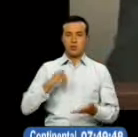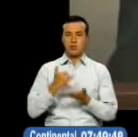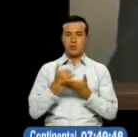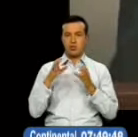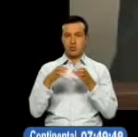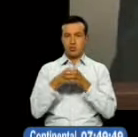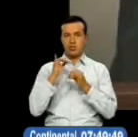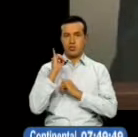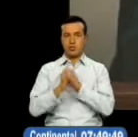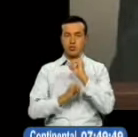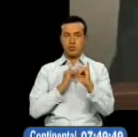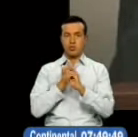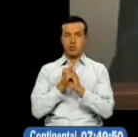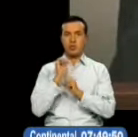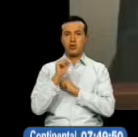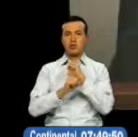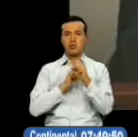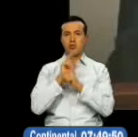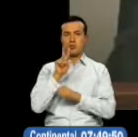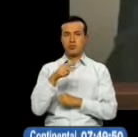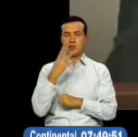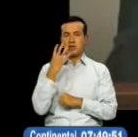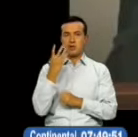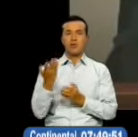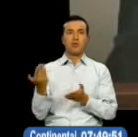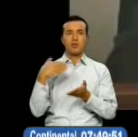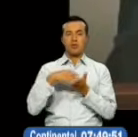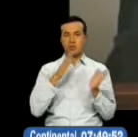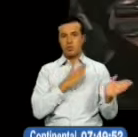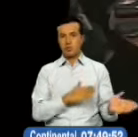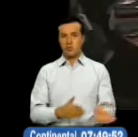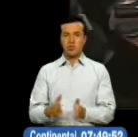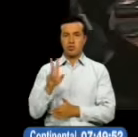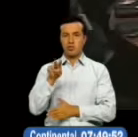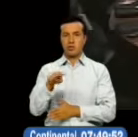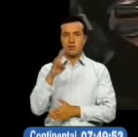Organismo Internacional desde el 2014 y fue reelegido para el periodo